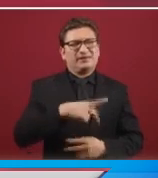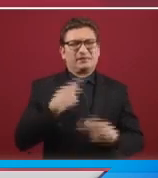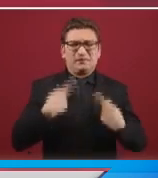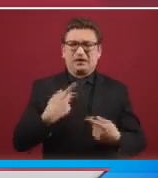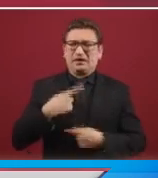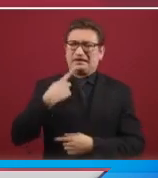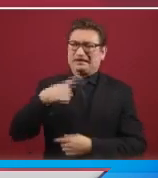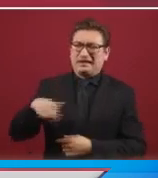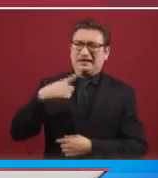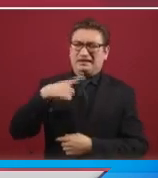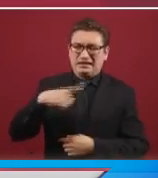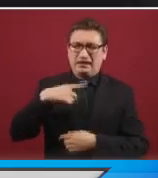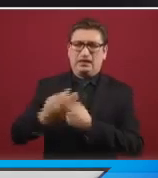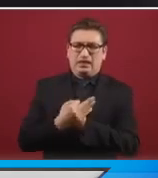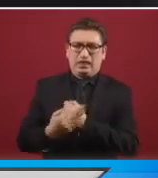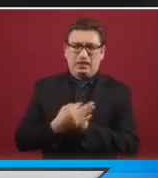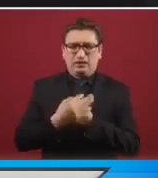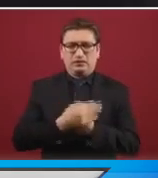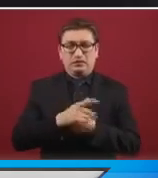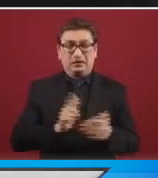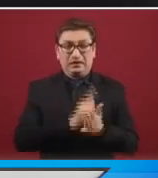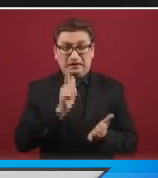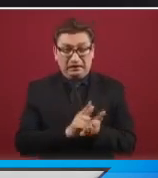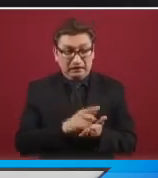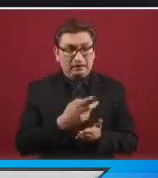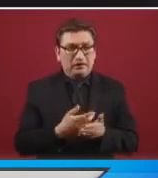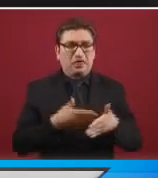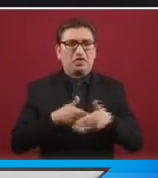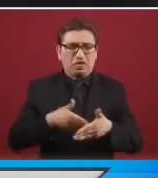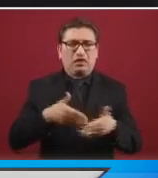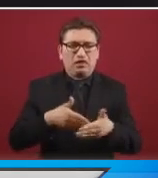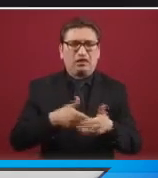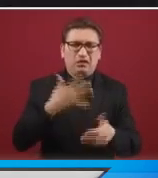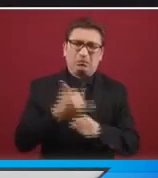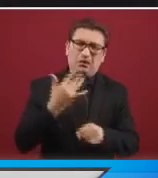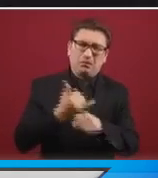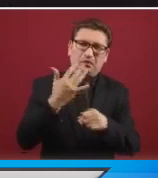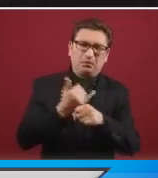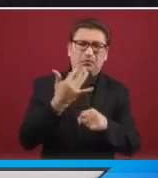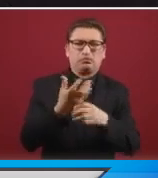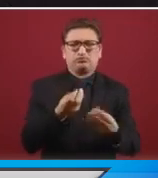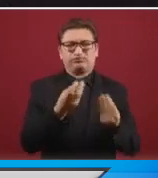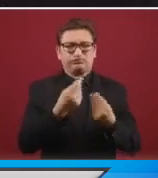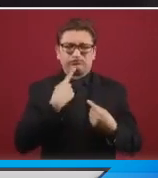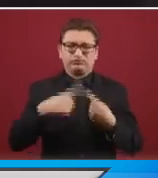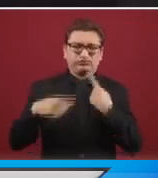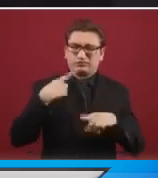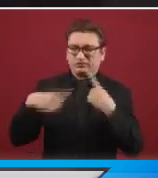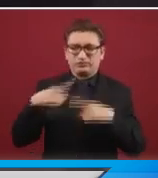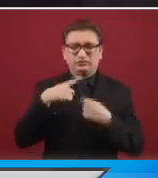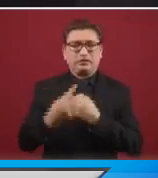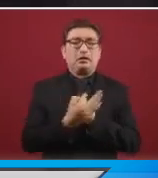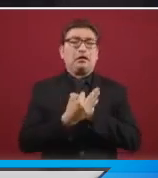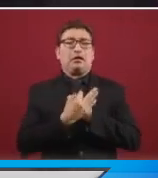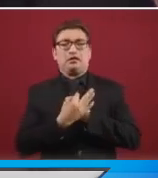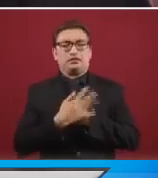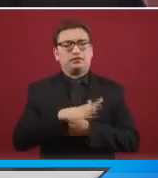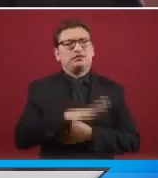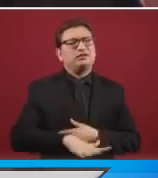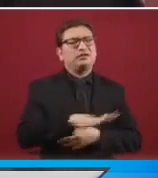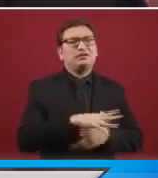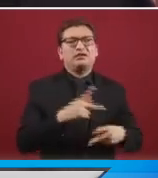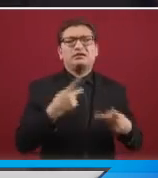que se está padeciendo, la lluvia de amparos Existe un plan por el sabotaje legal que se